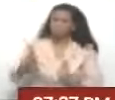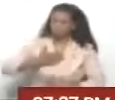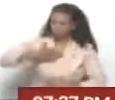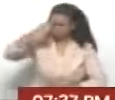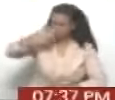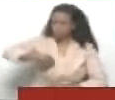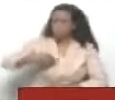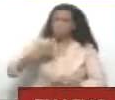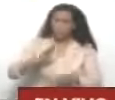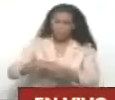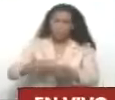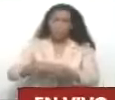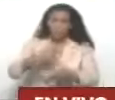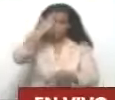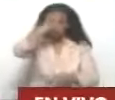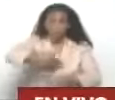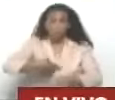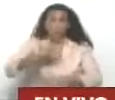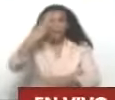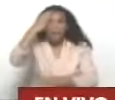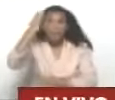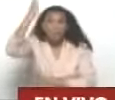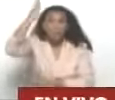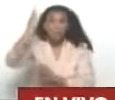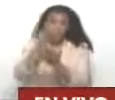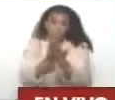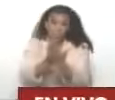En primer lugar, Dios ante todo.